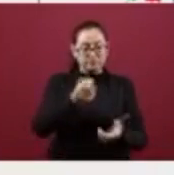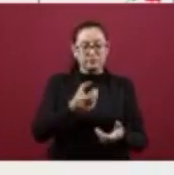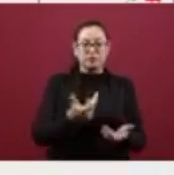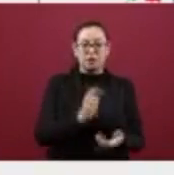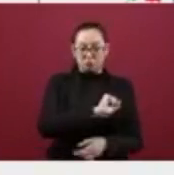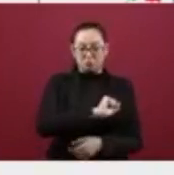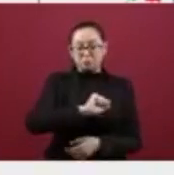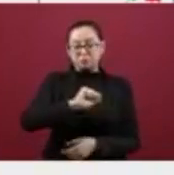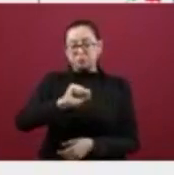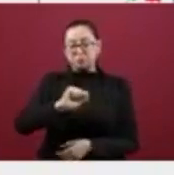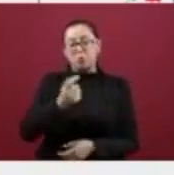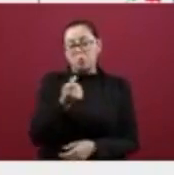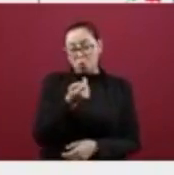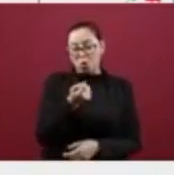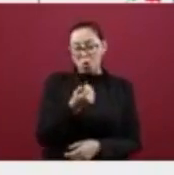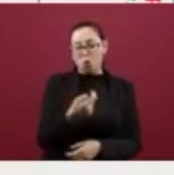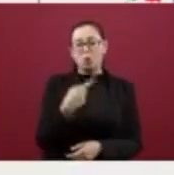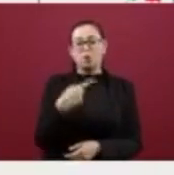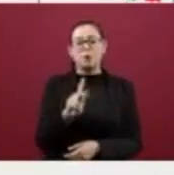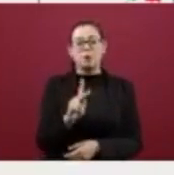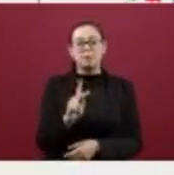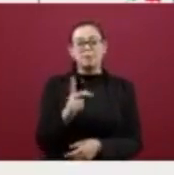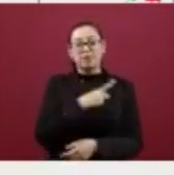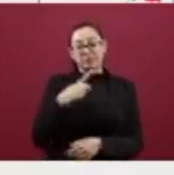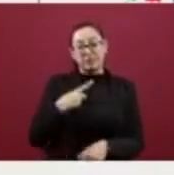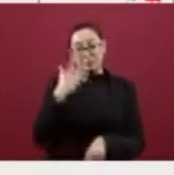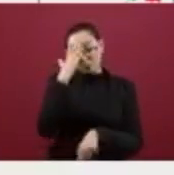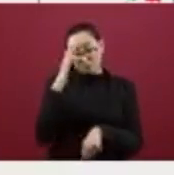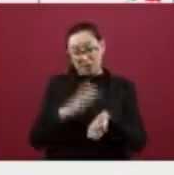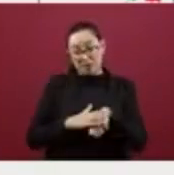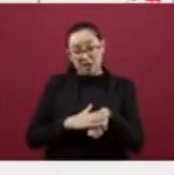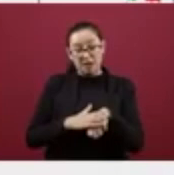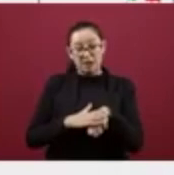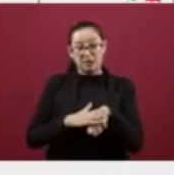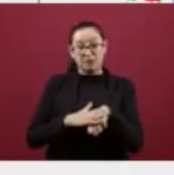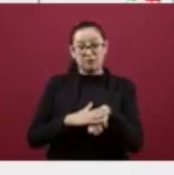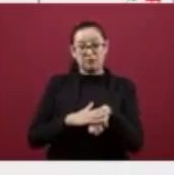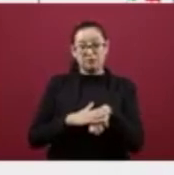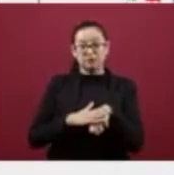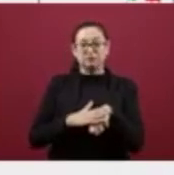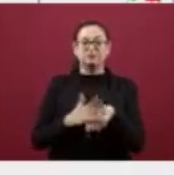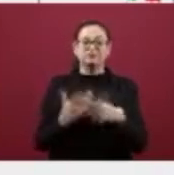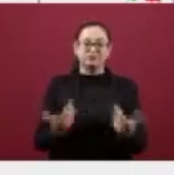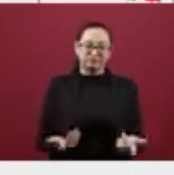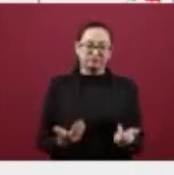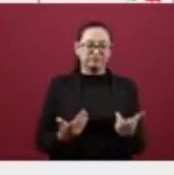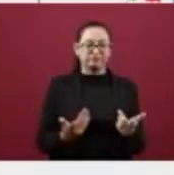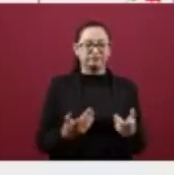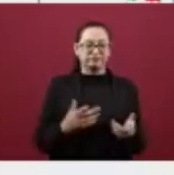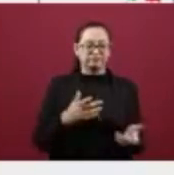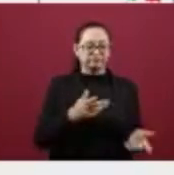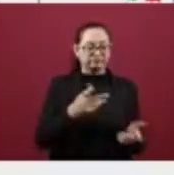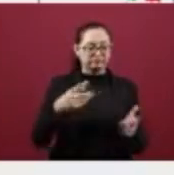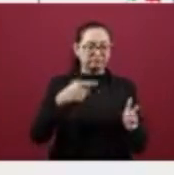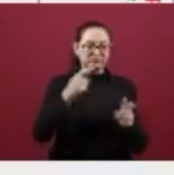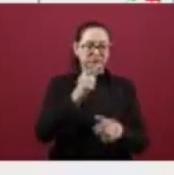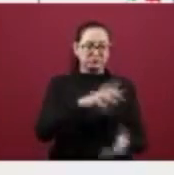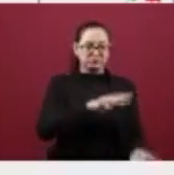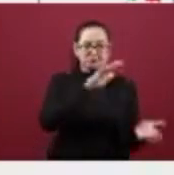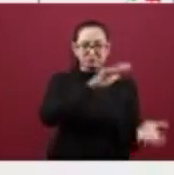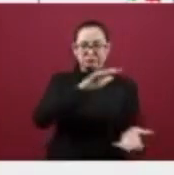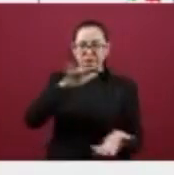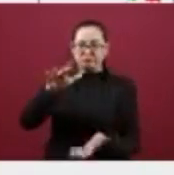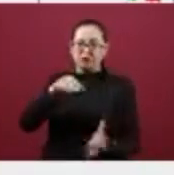hay que olvidar, o mejor dicho, no hay que dejar de observar que la producción se cayó. Entonces, también por eso